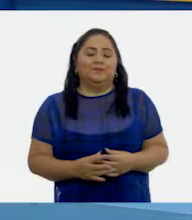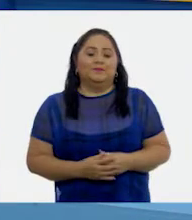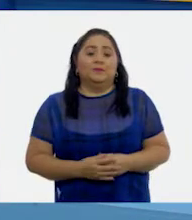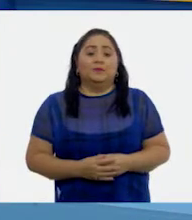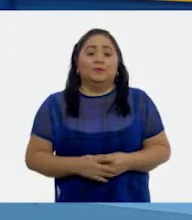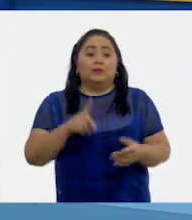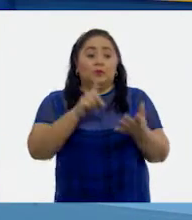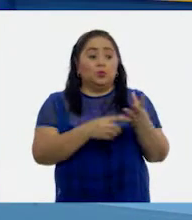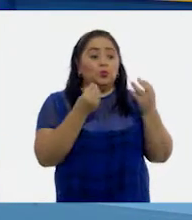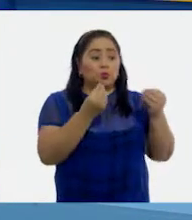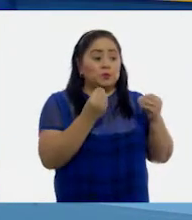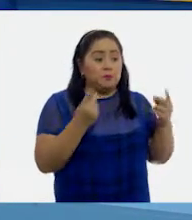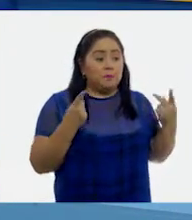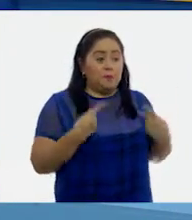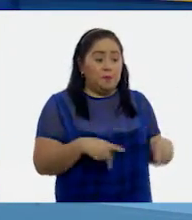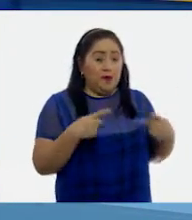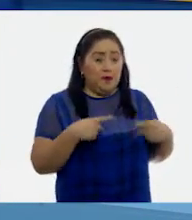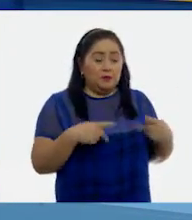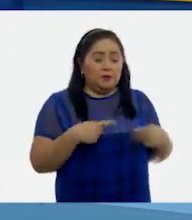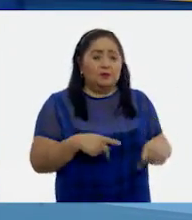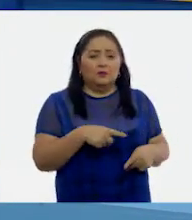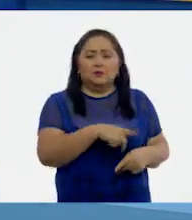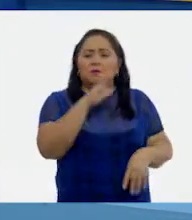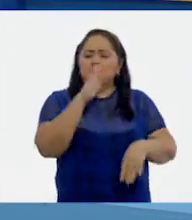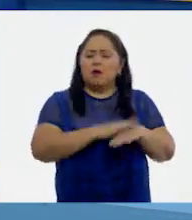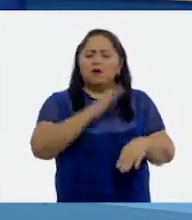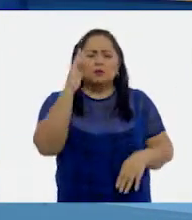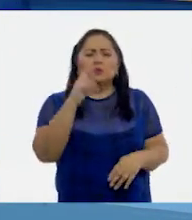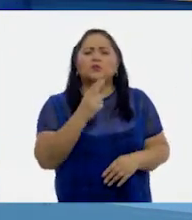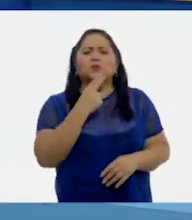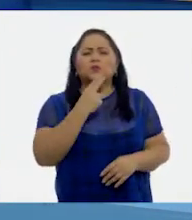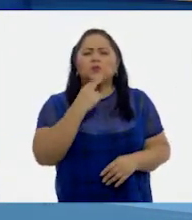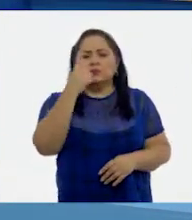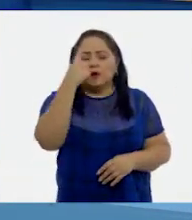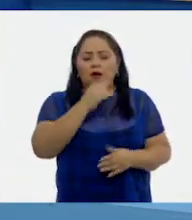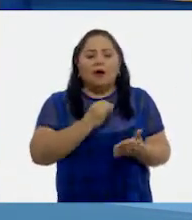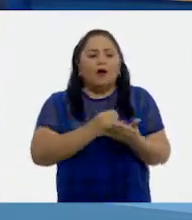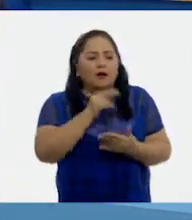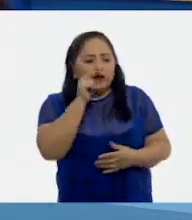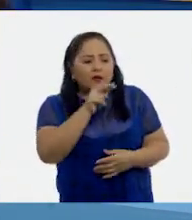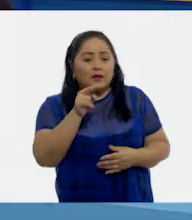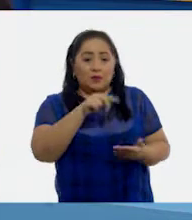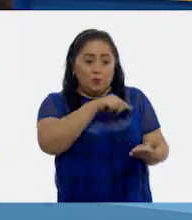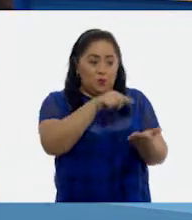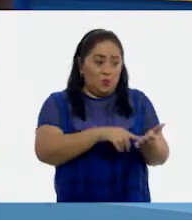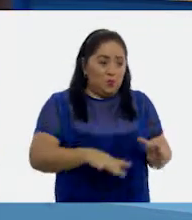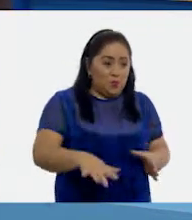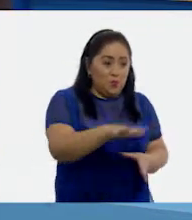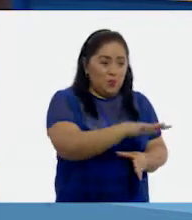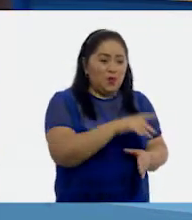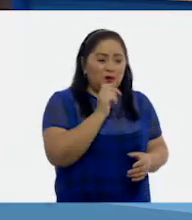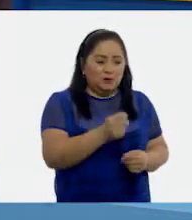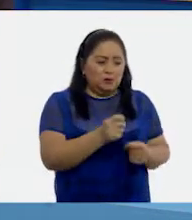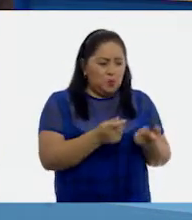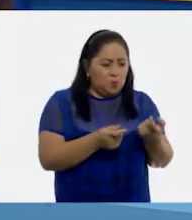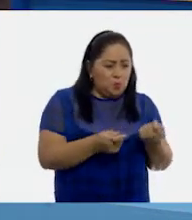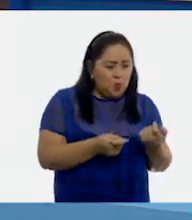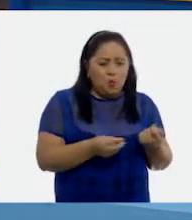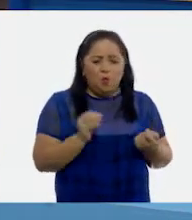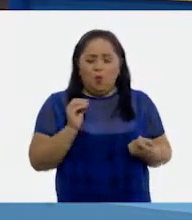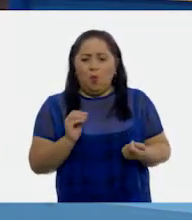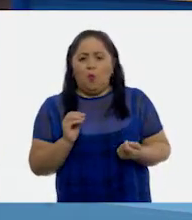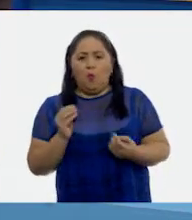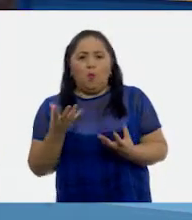La cantidad de población es el criterio más usado para definir si una localidad es rural o